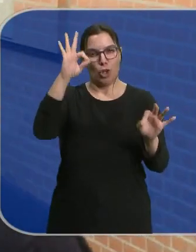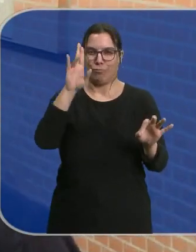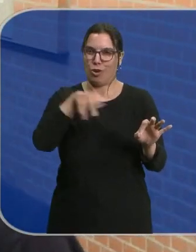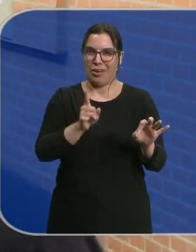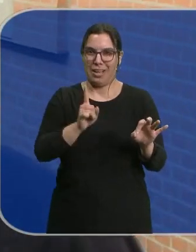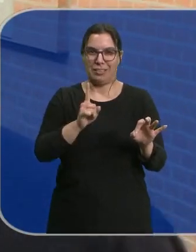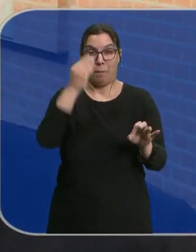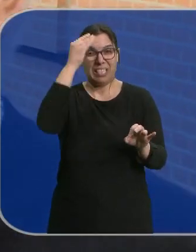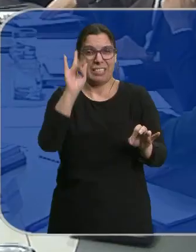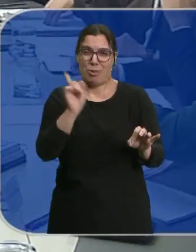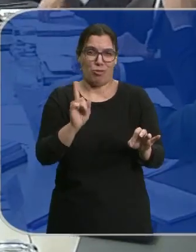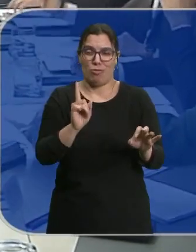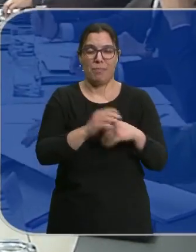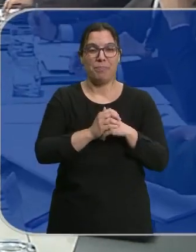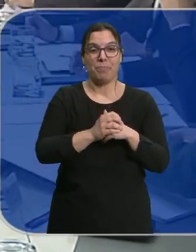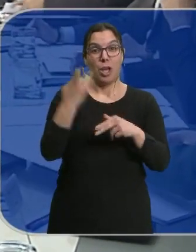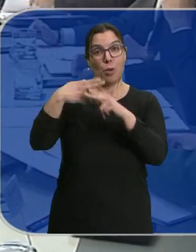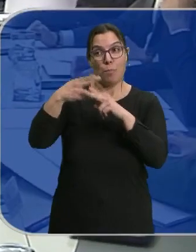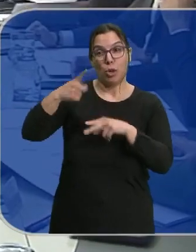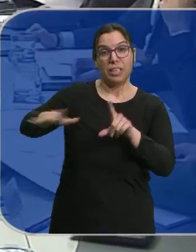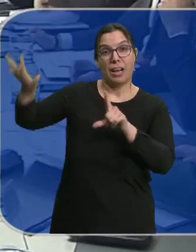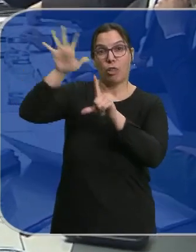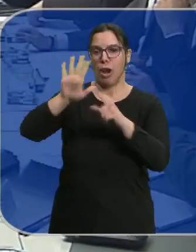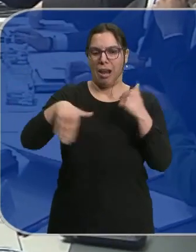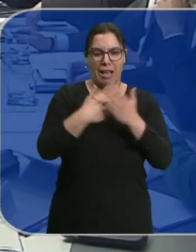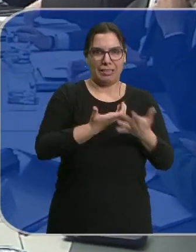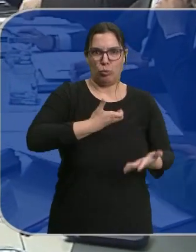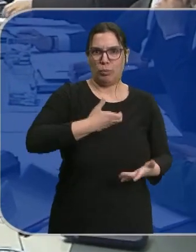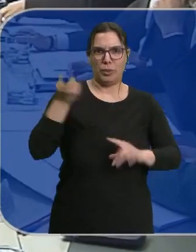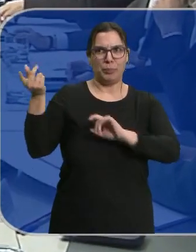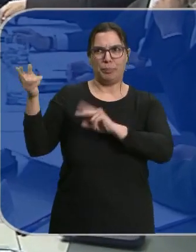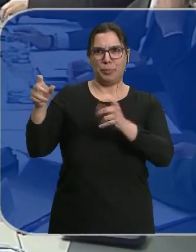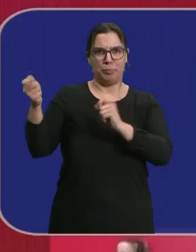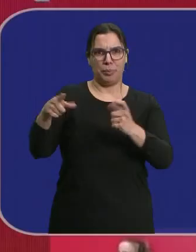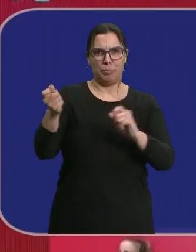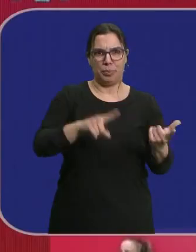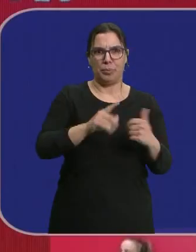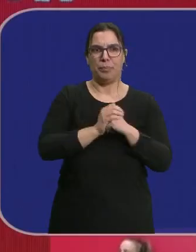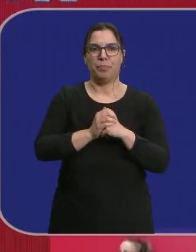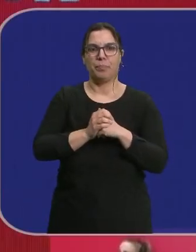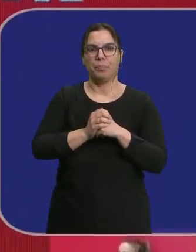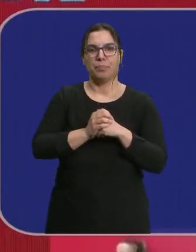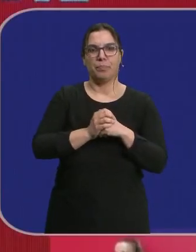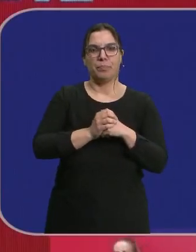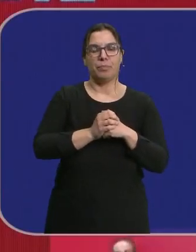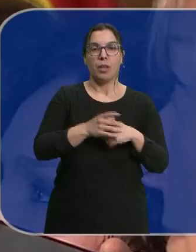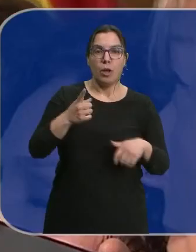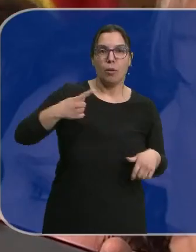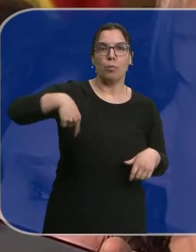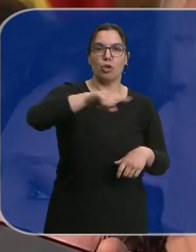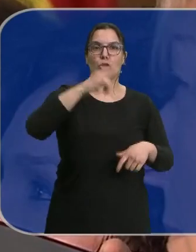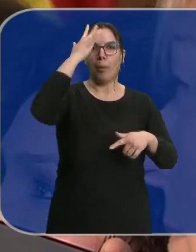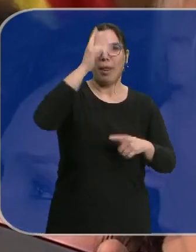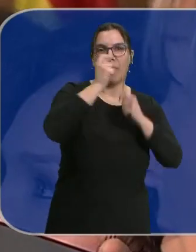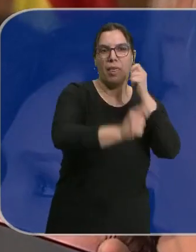racional, pero para nada es racional. Desde la política nacional hasta la municipal se repite una dicotomía. En vuestra mano reside la esperanza.